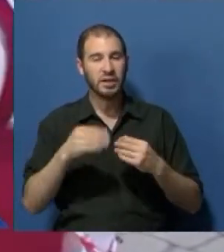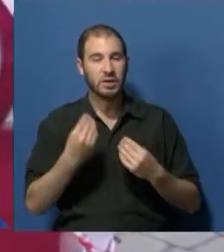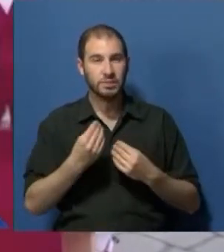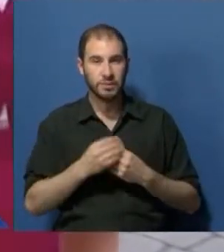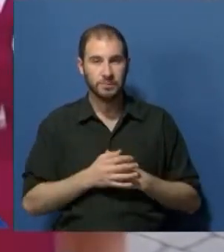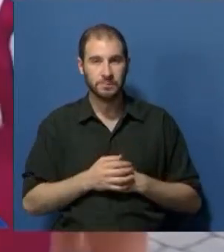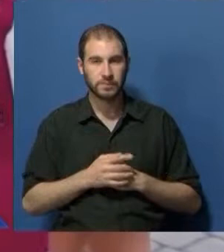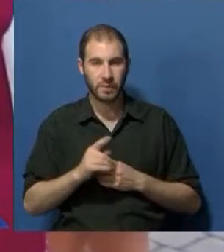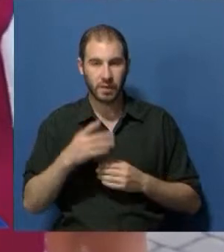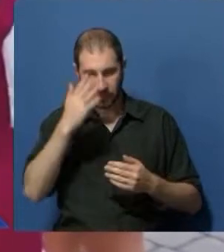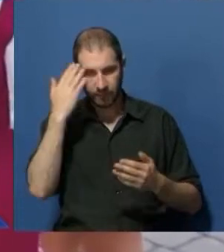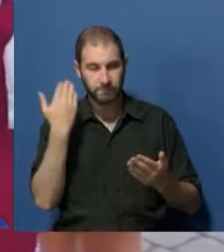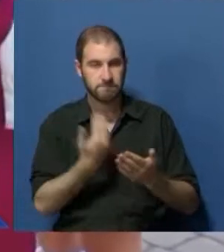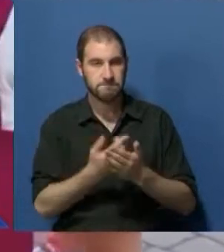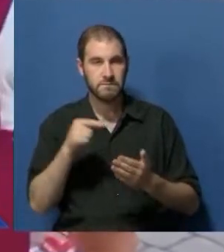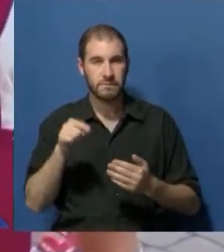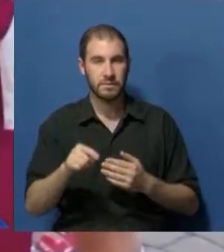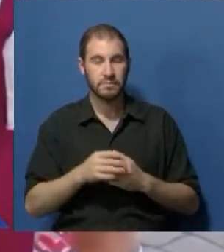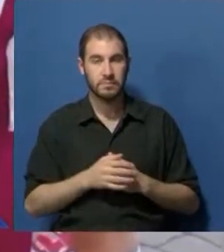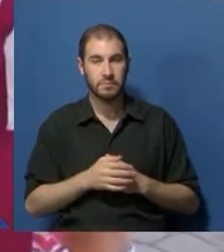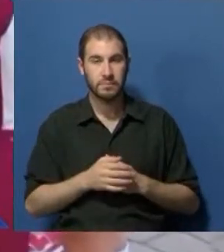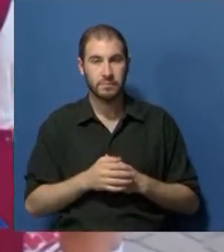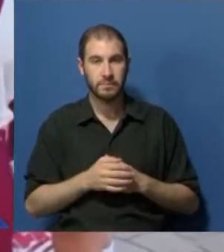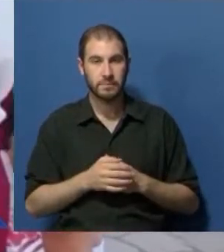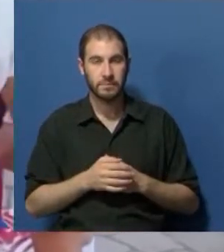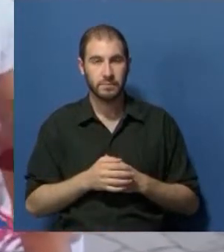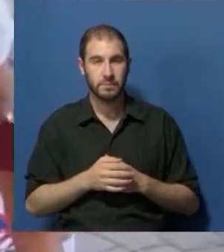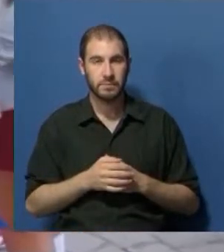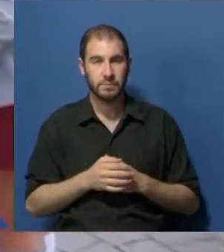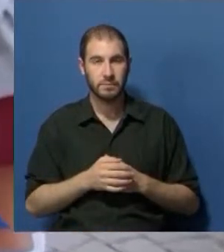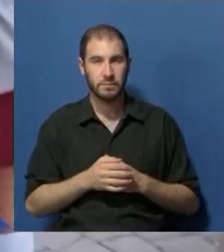pudo enfrentarse a estos